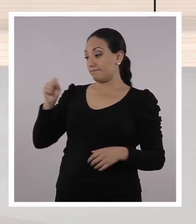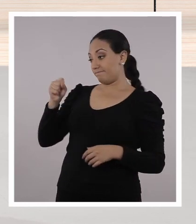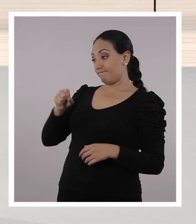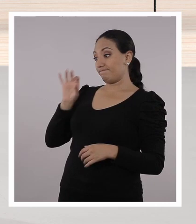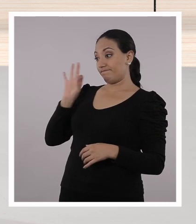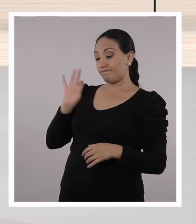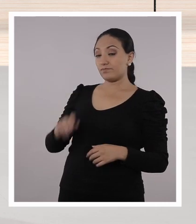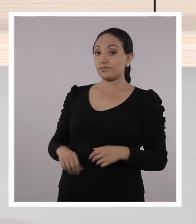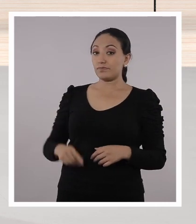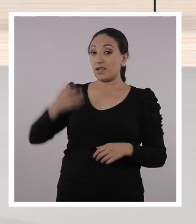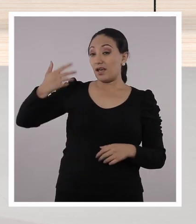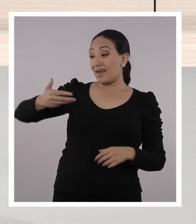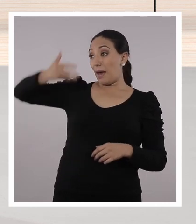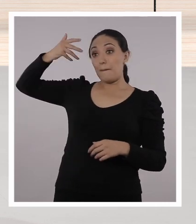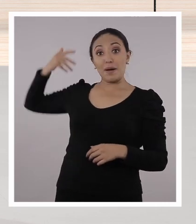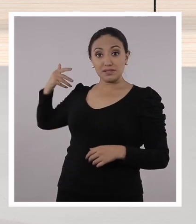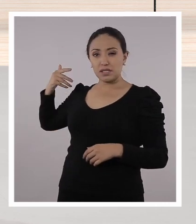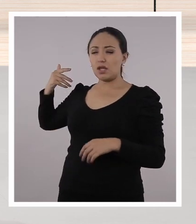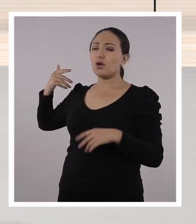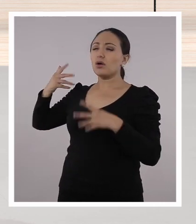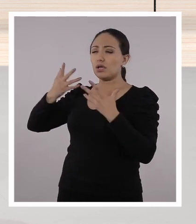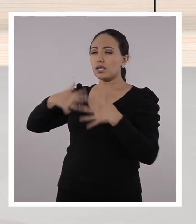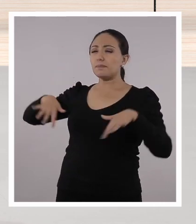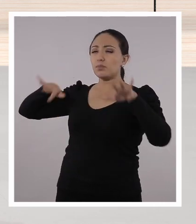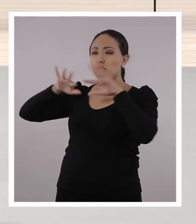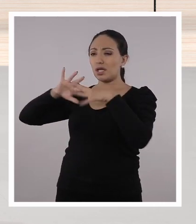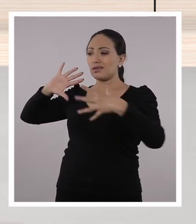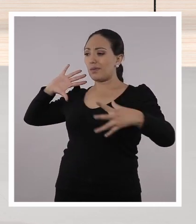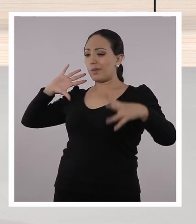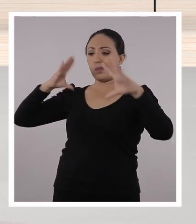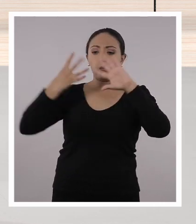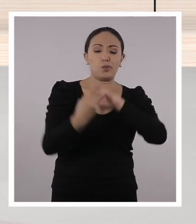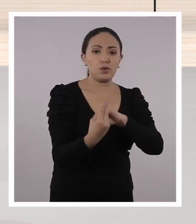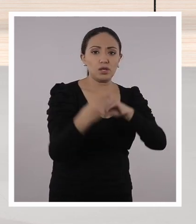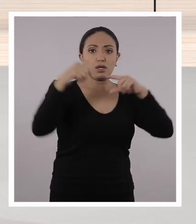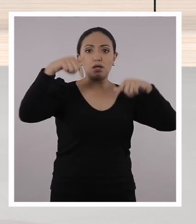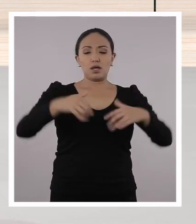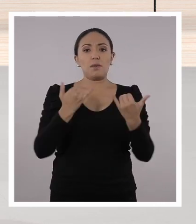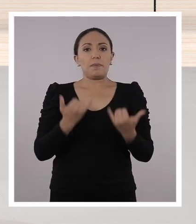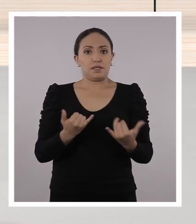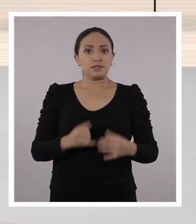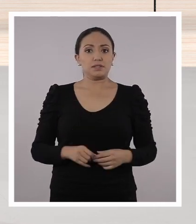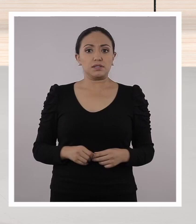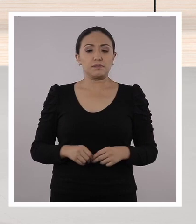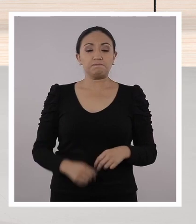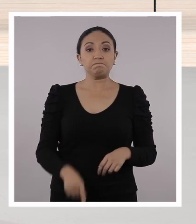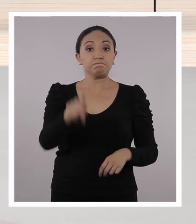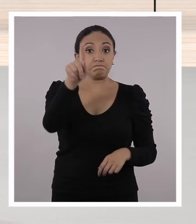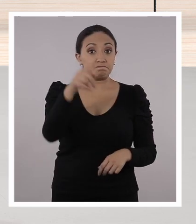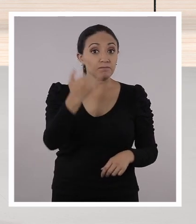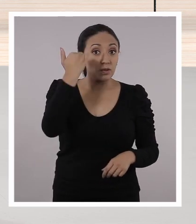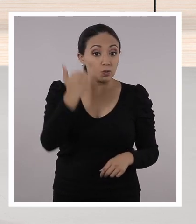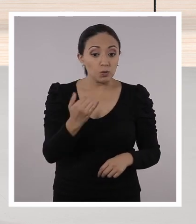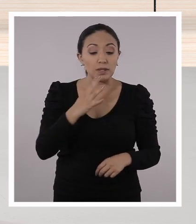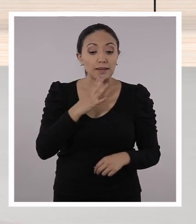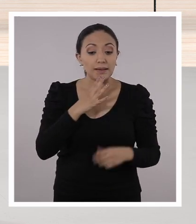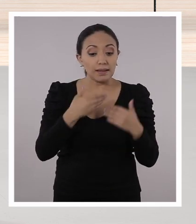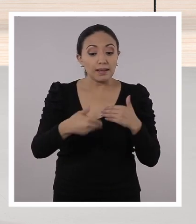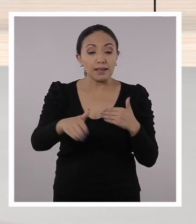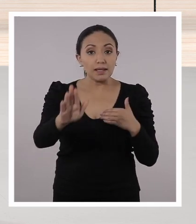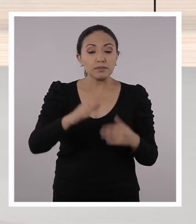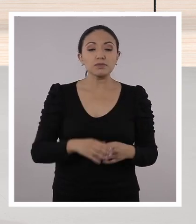bien, sí. Chicos y chicas, el pasado modifica mucho nuestro presente porque lo que vivimos antes nos marca. Y sabes que Nelly, hoy vamos a hablar de